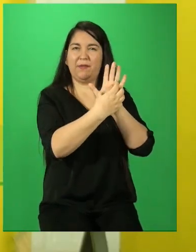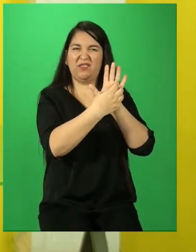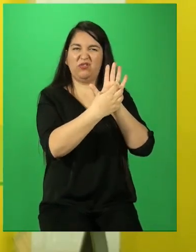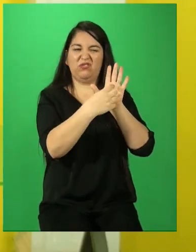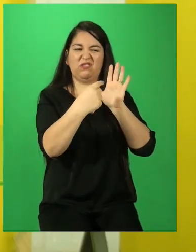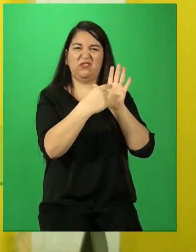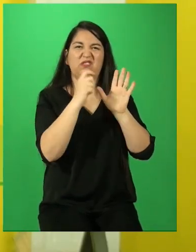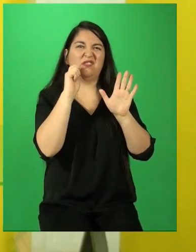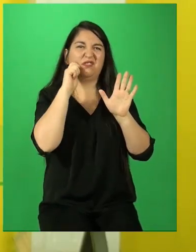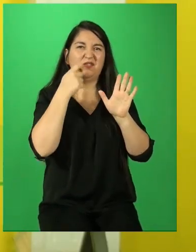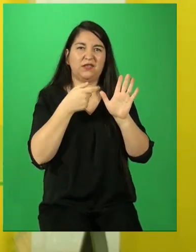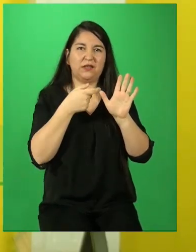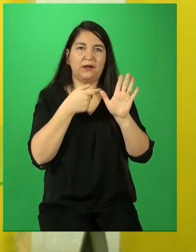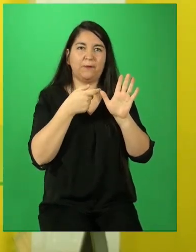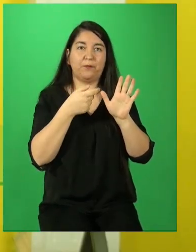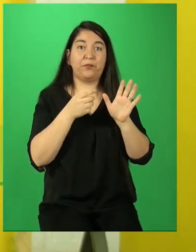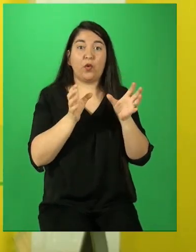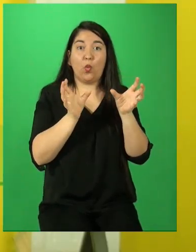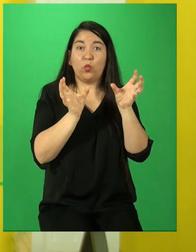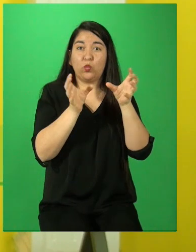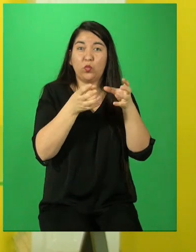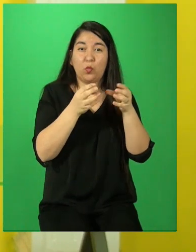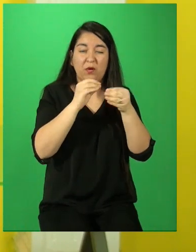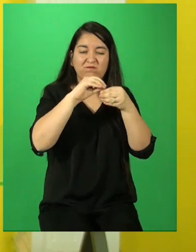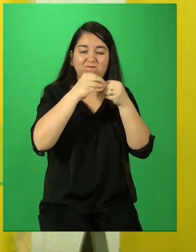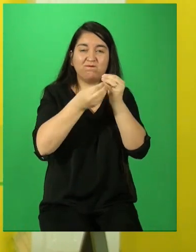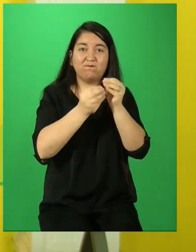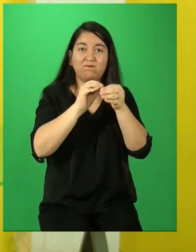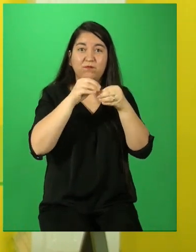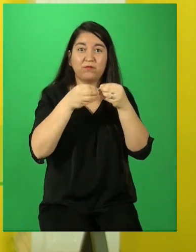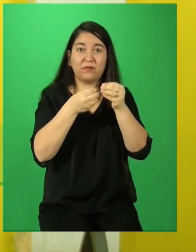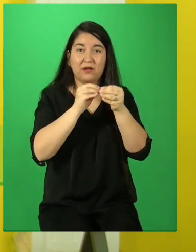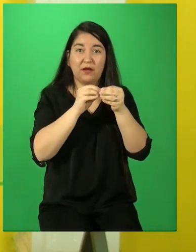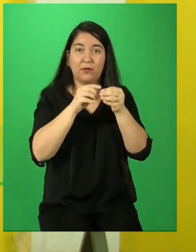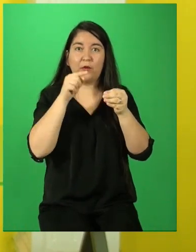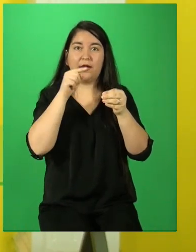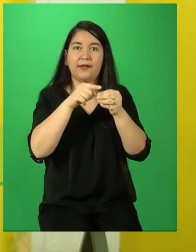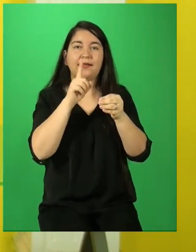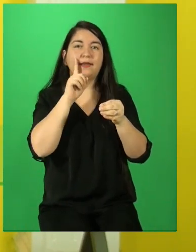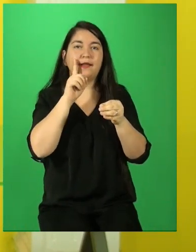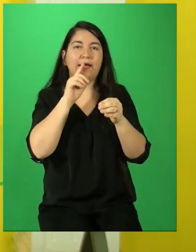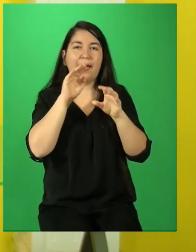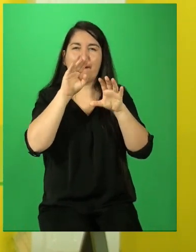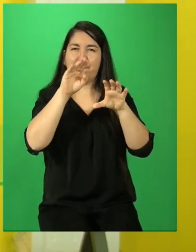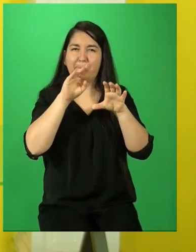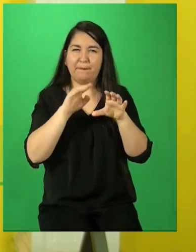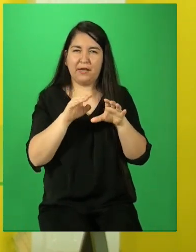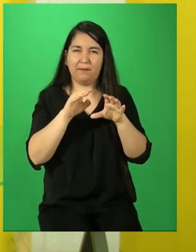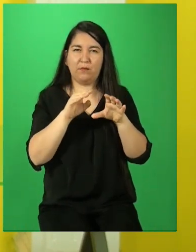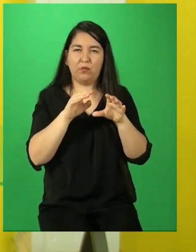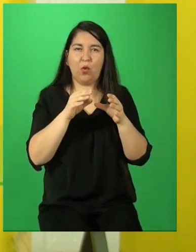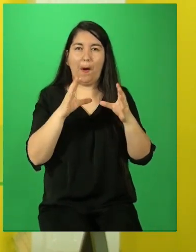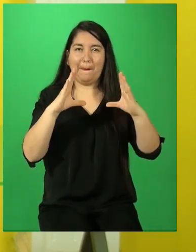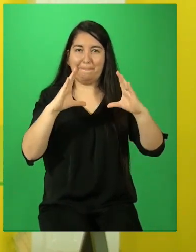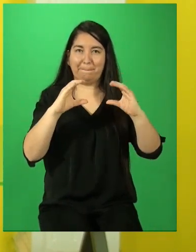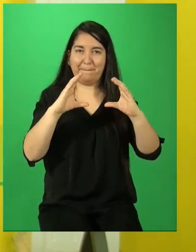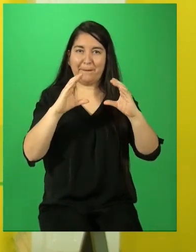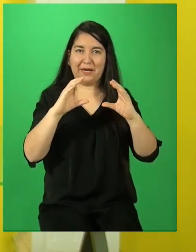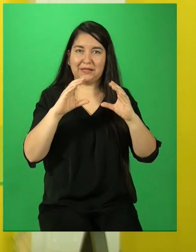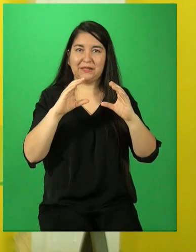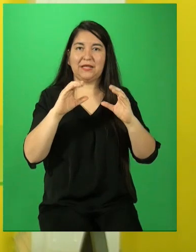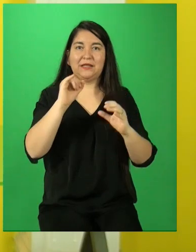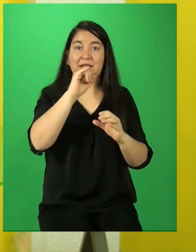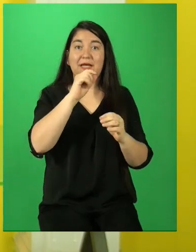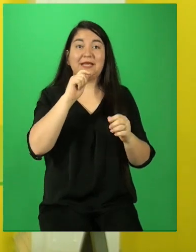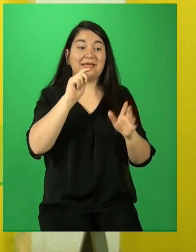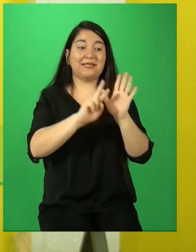los elementos? Son un conjunto de átomos que tienen el mismo número atómico que se representa con la letra